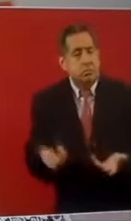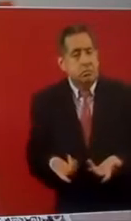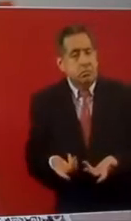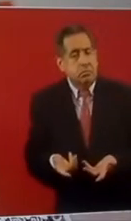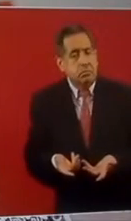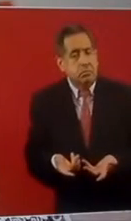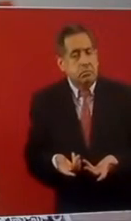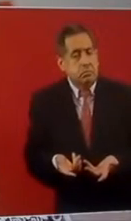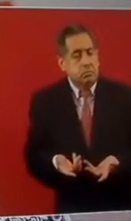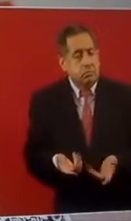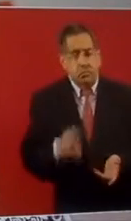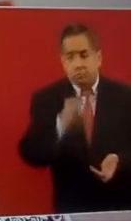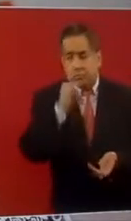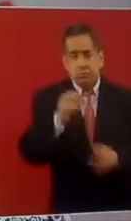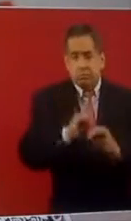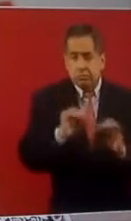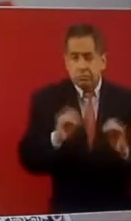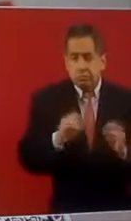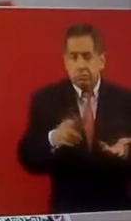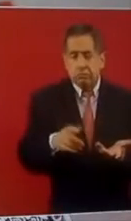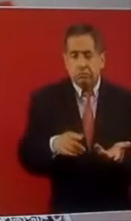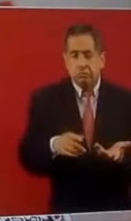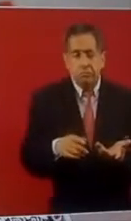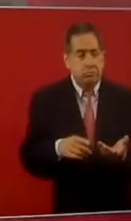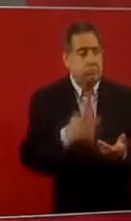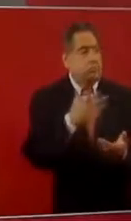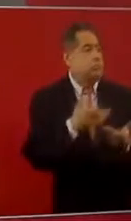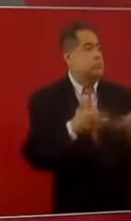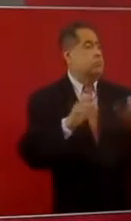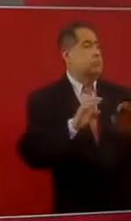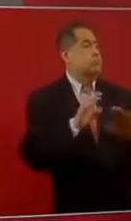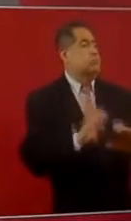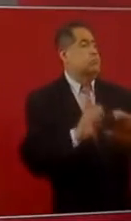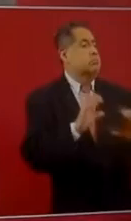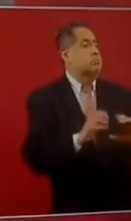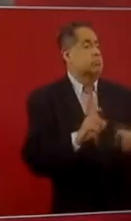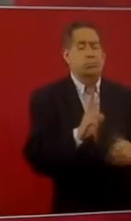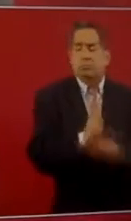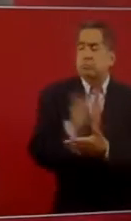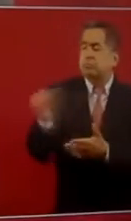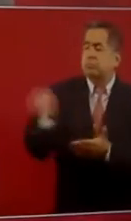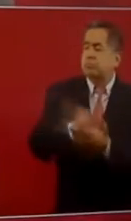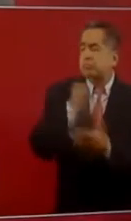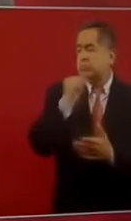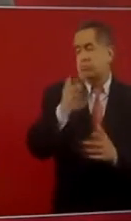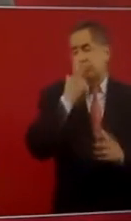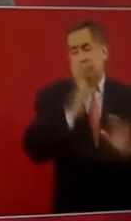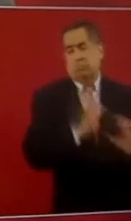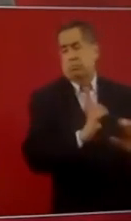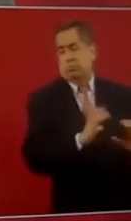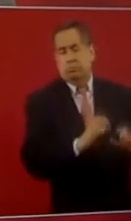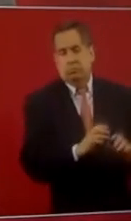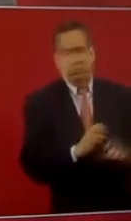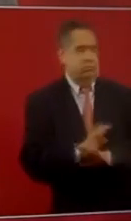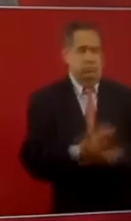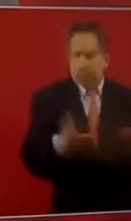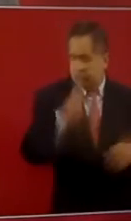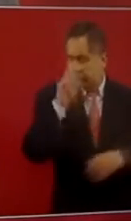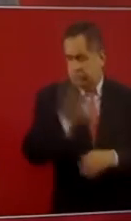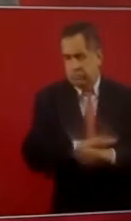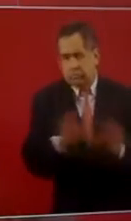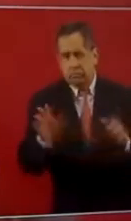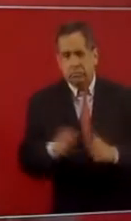Fernández, Armando Mata, Morales Magdaleno en el condado de San Joaquín, United States,